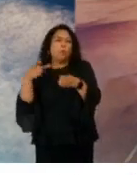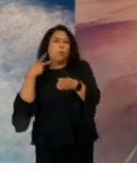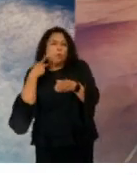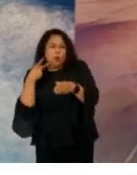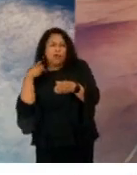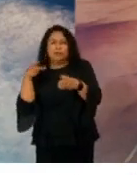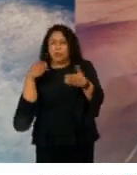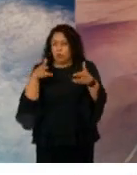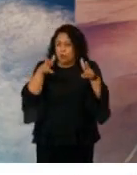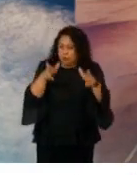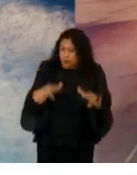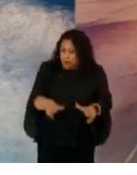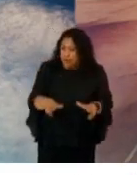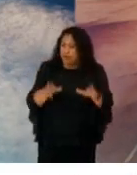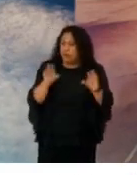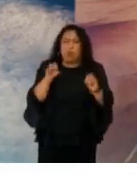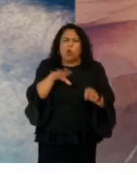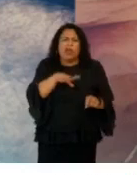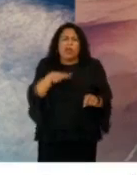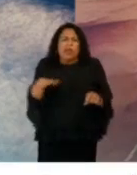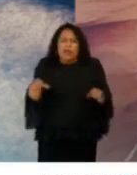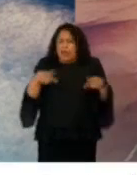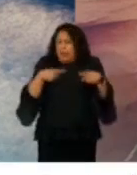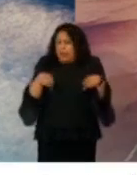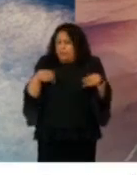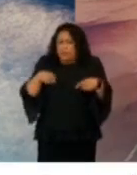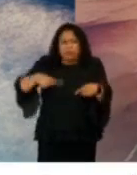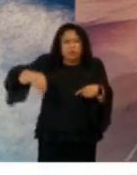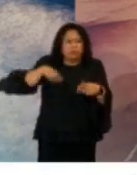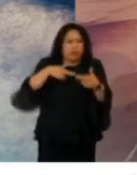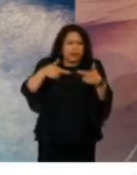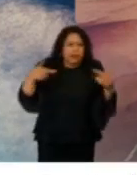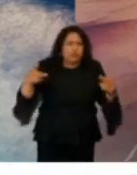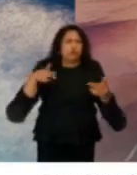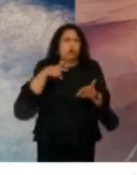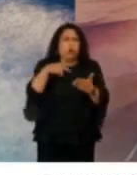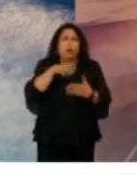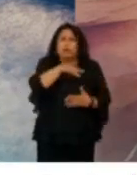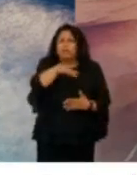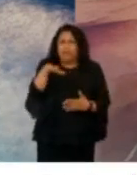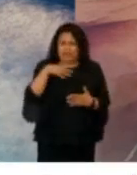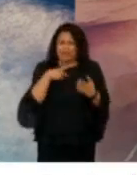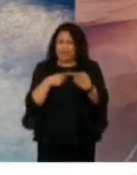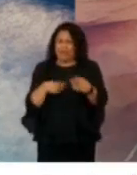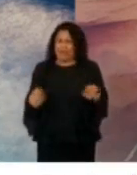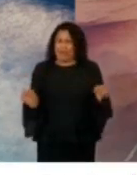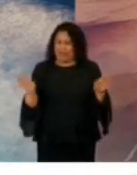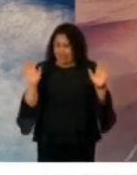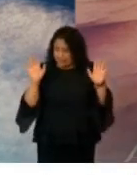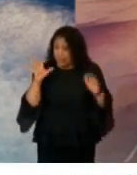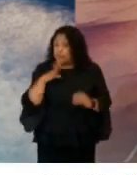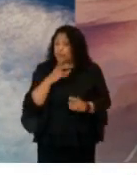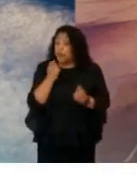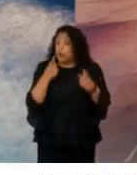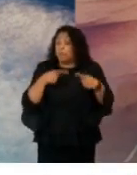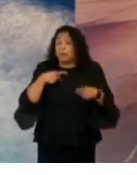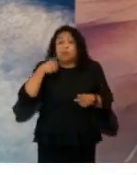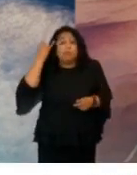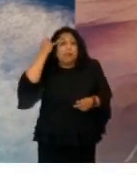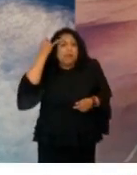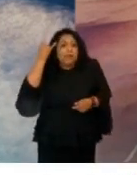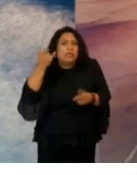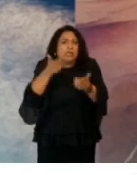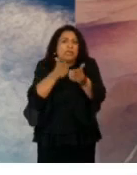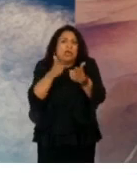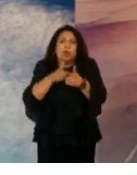vean representados, o en general la gente con la que se relaciona en su entorno, va a ser muy distinto, ¿no? Hay gente que se imagina un